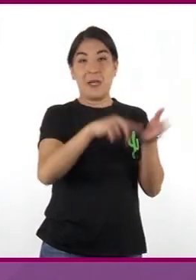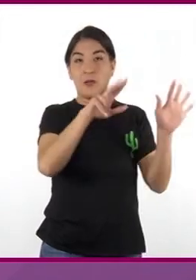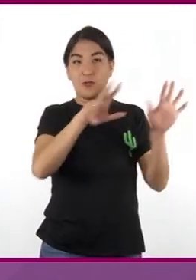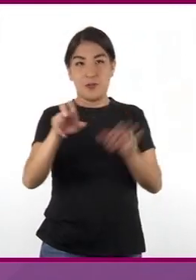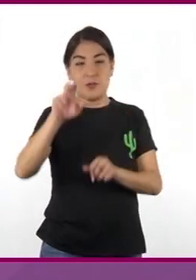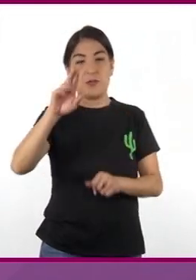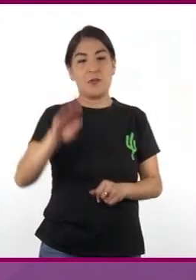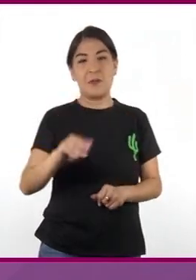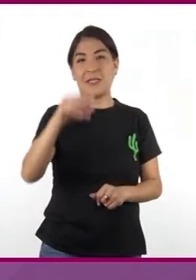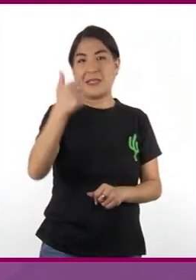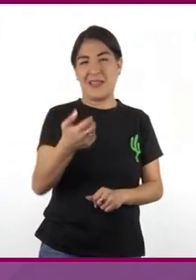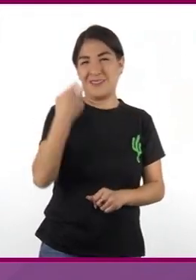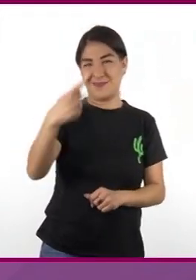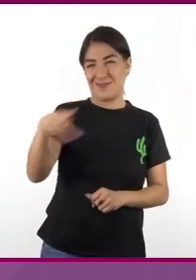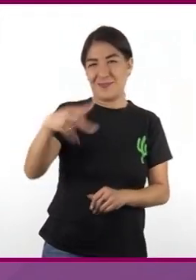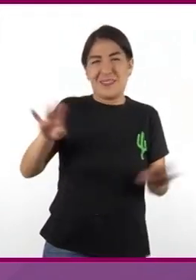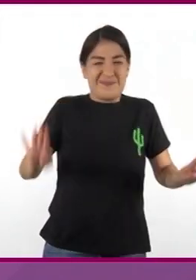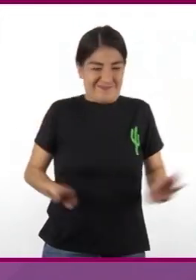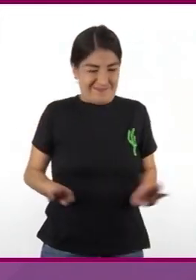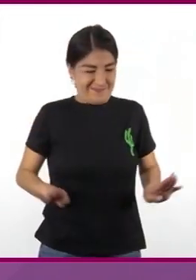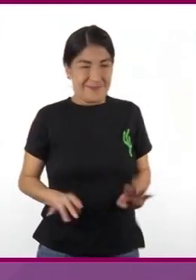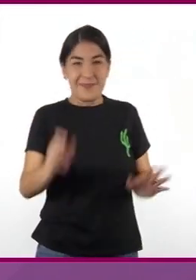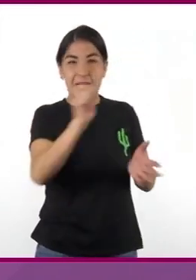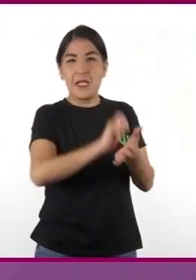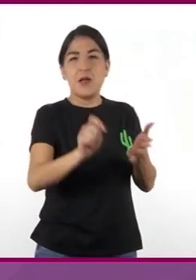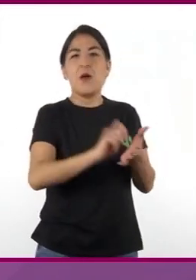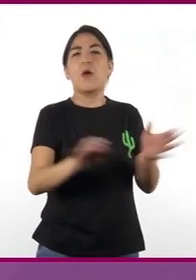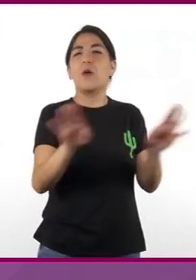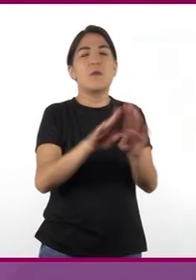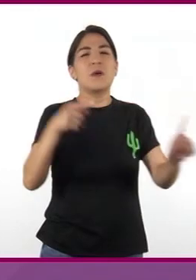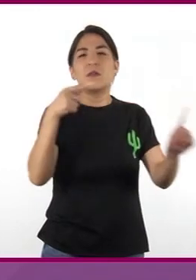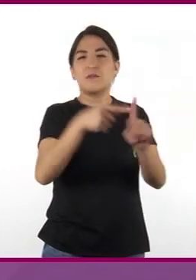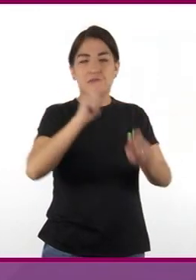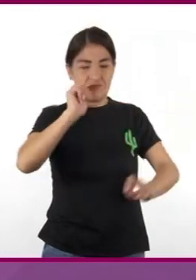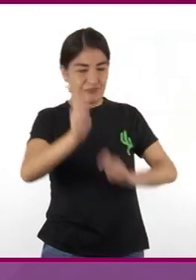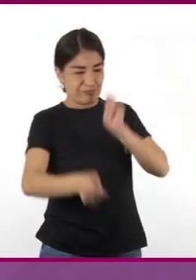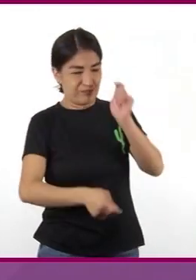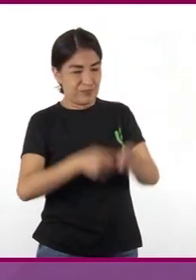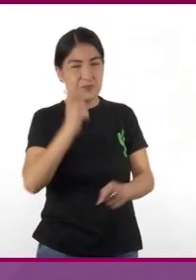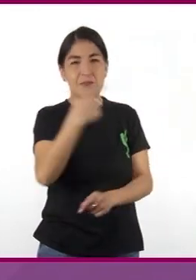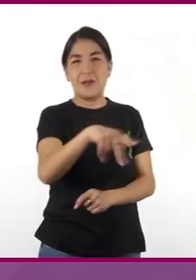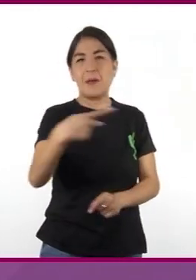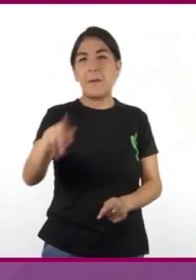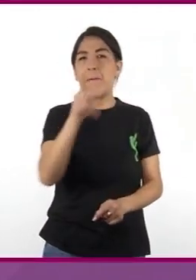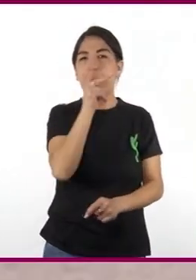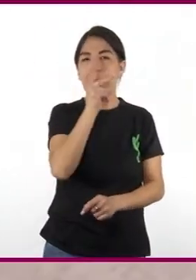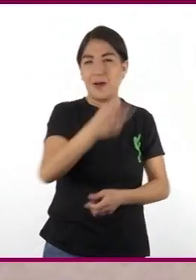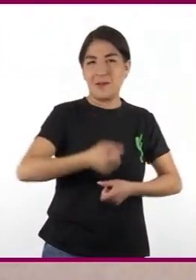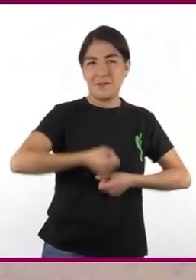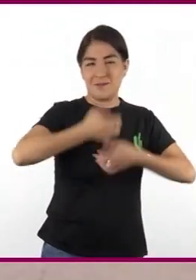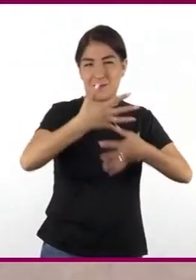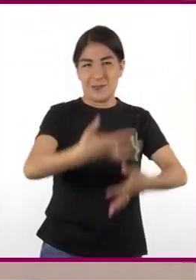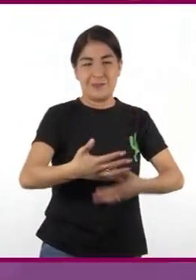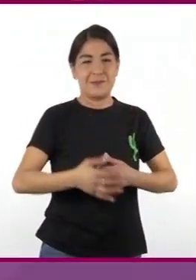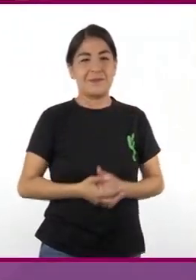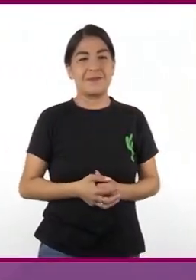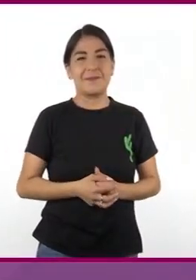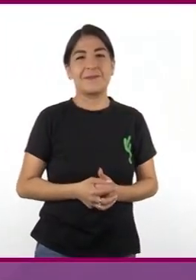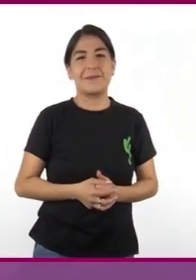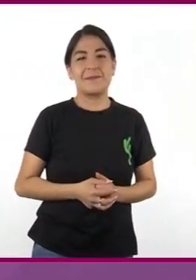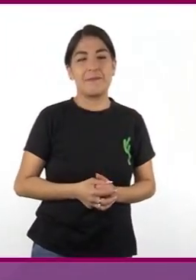en su peculiar estilo nos da en esencia toda la clave interpretativa del poemario.